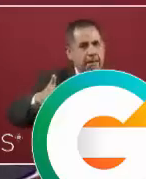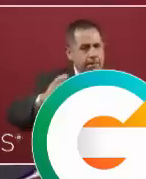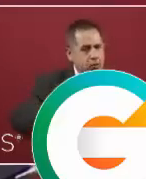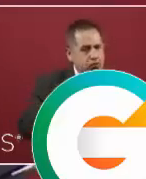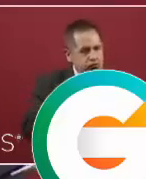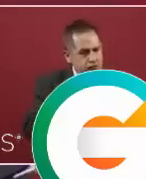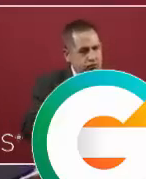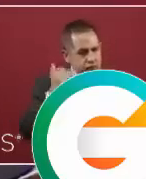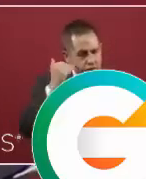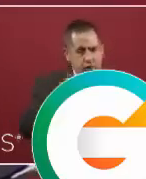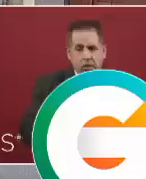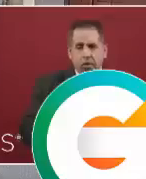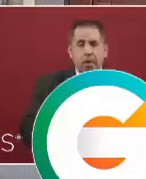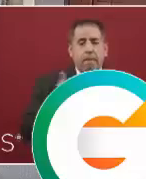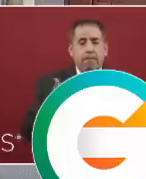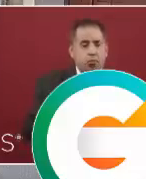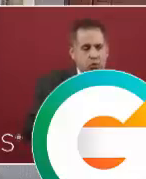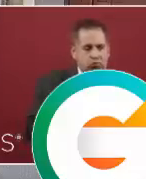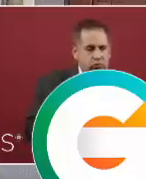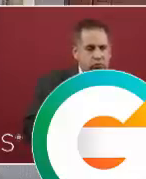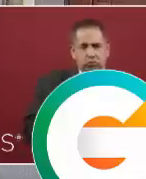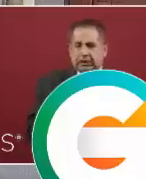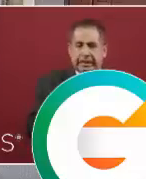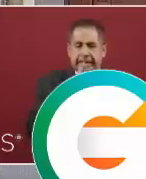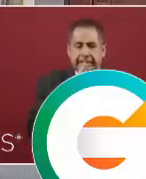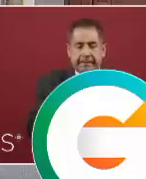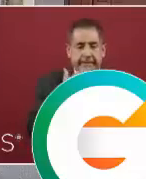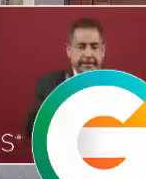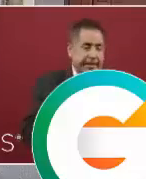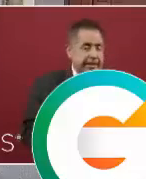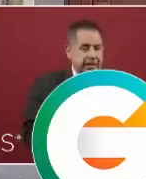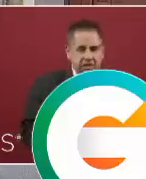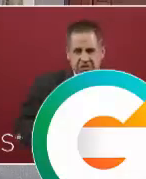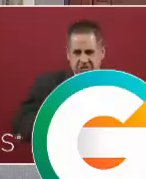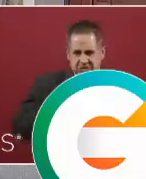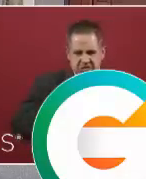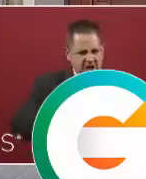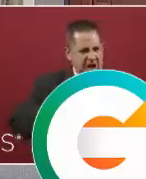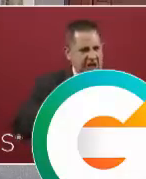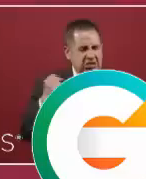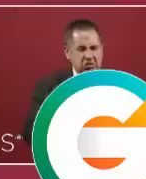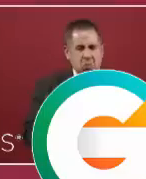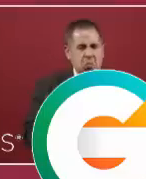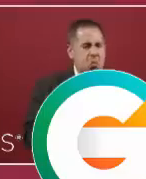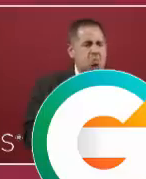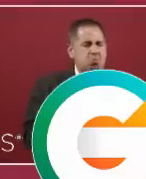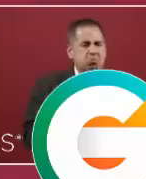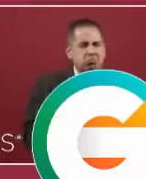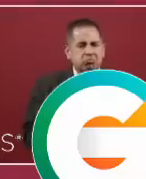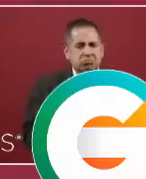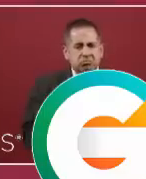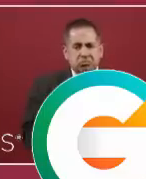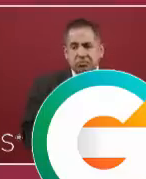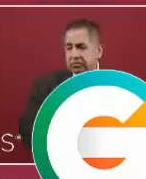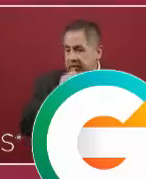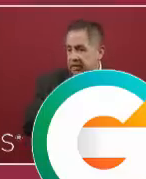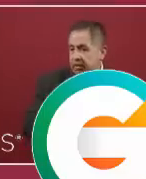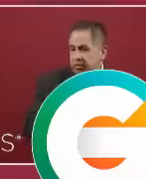pero va a haber resultados, estoy seguro de eso. Además,